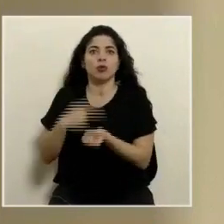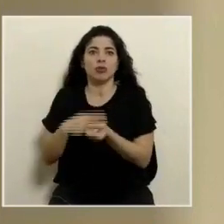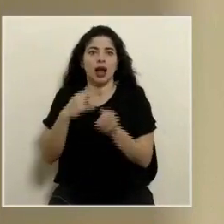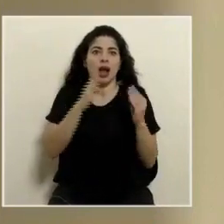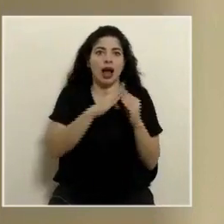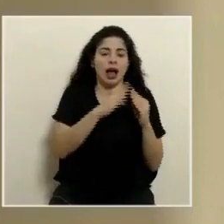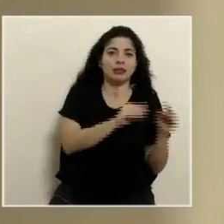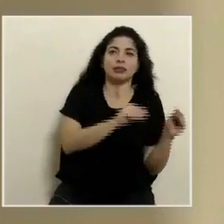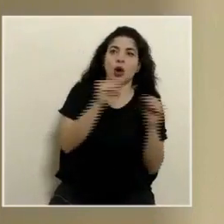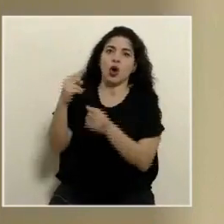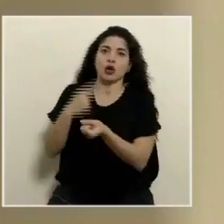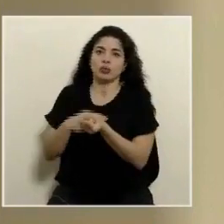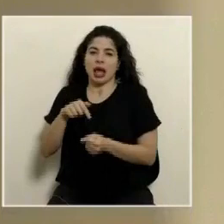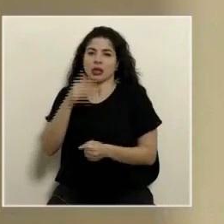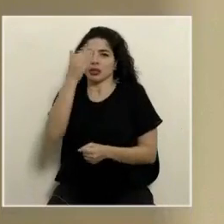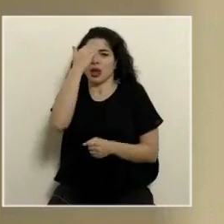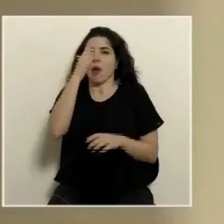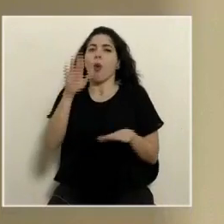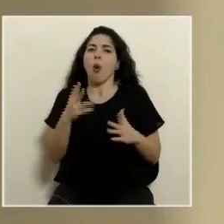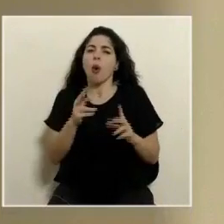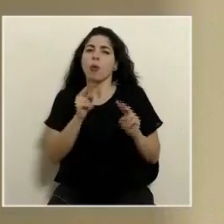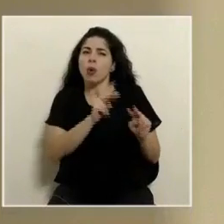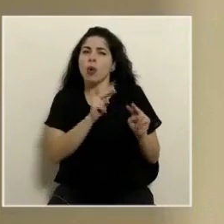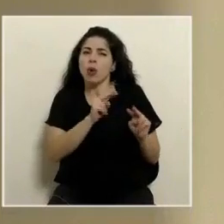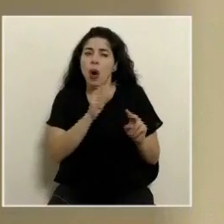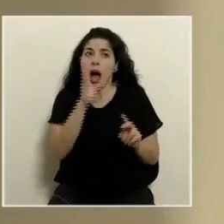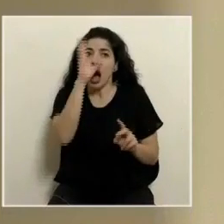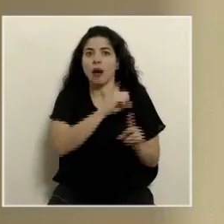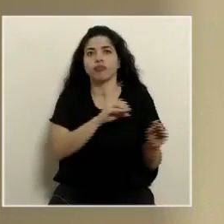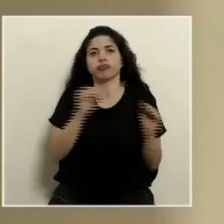su casa a un hospital.